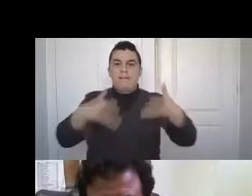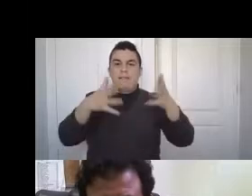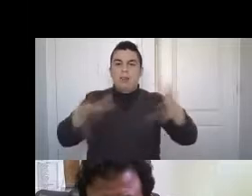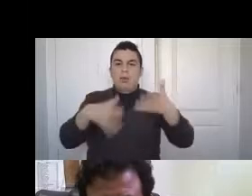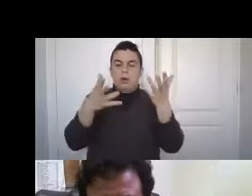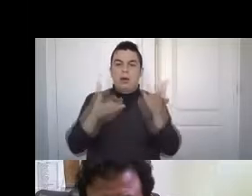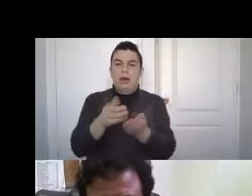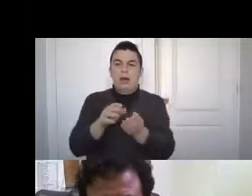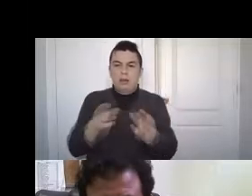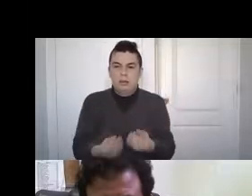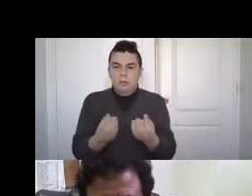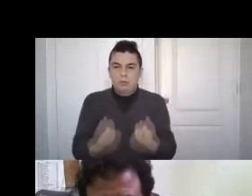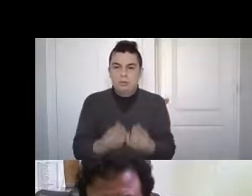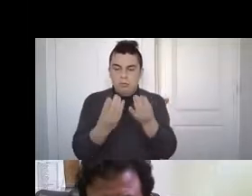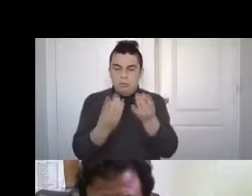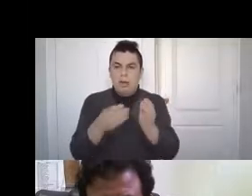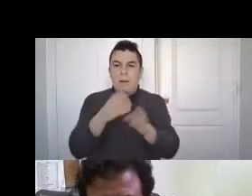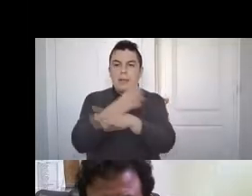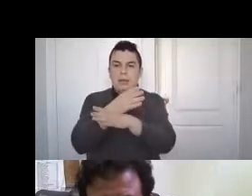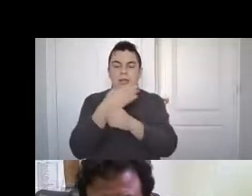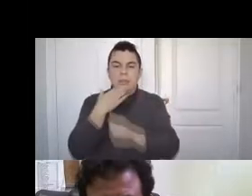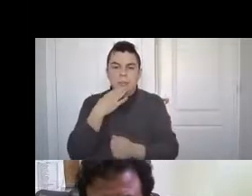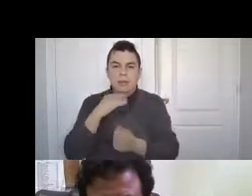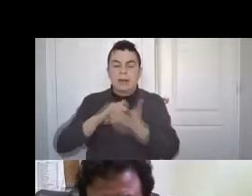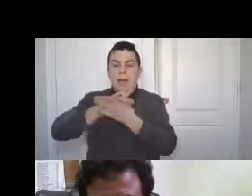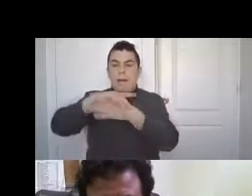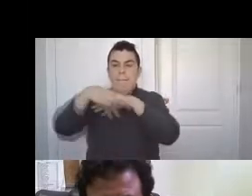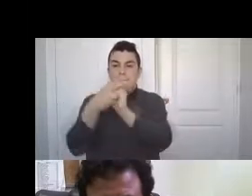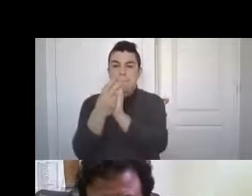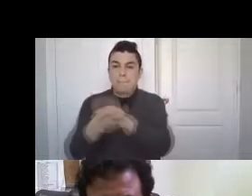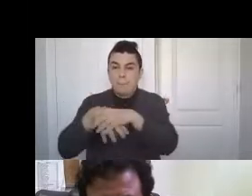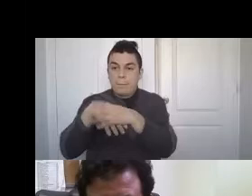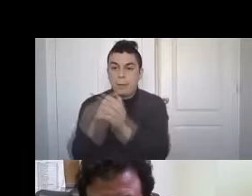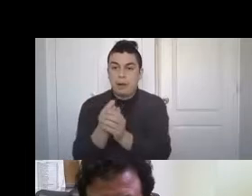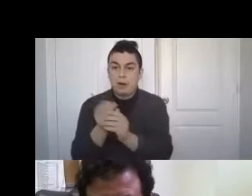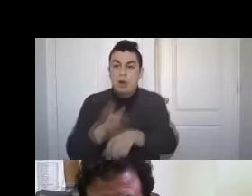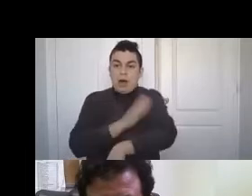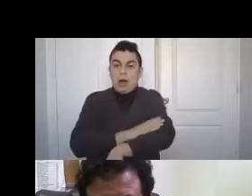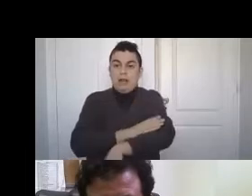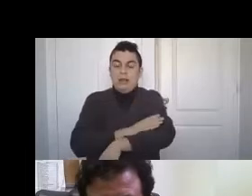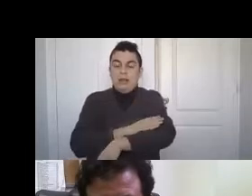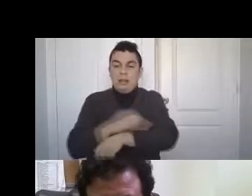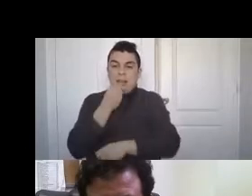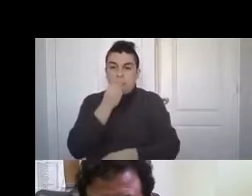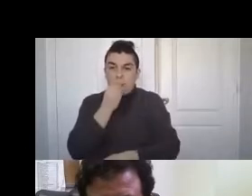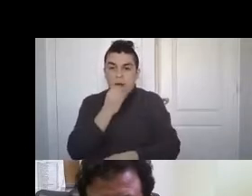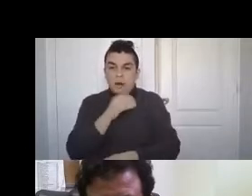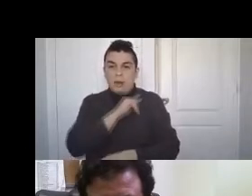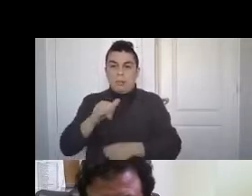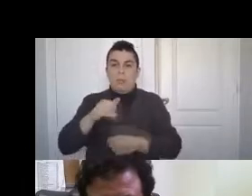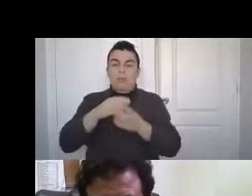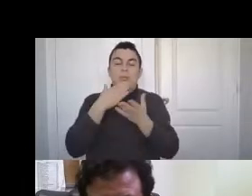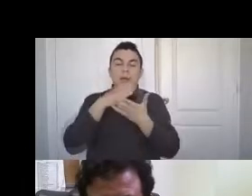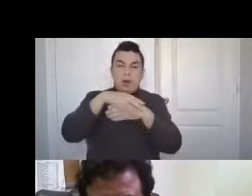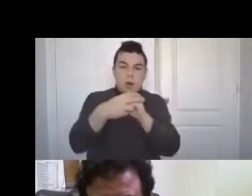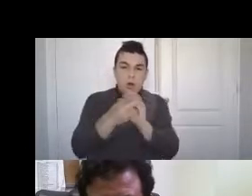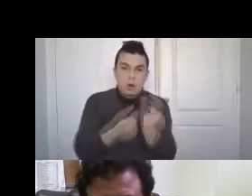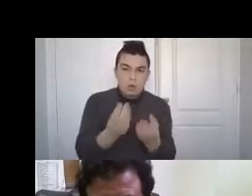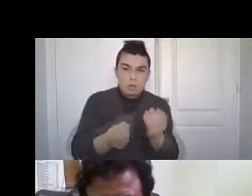Lavemos muy bien nuestras manos antes de cocinar y comer, y especialmente después de ir al baño. Cuidemos que nuestros hijos también lo